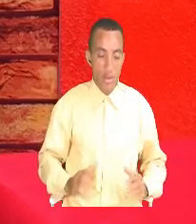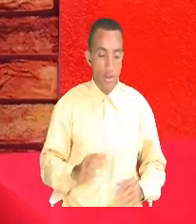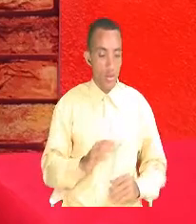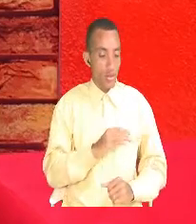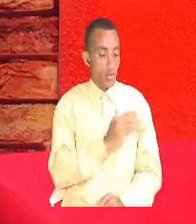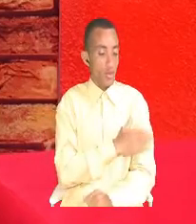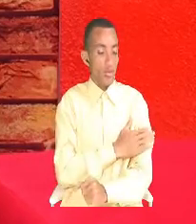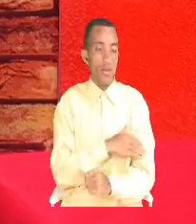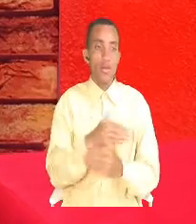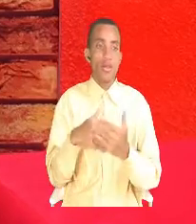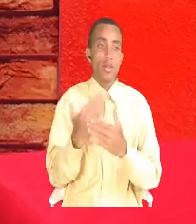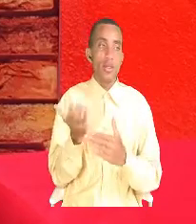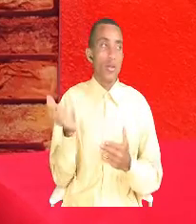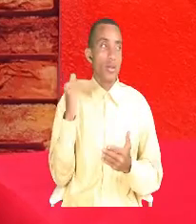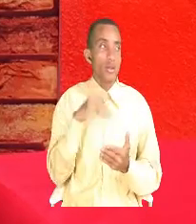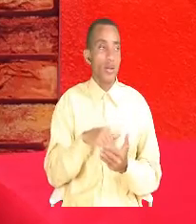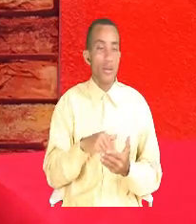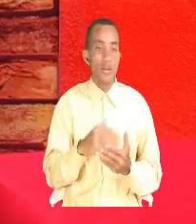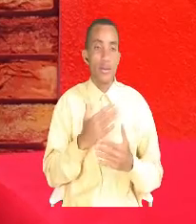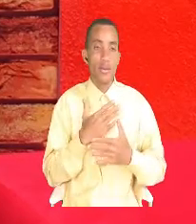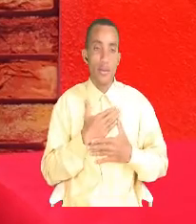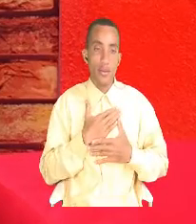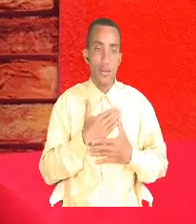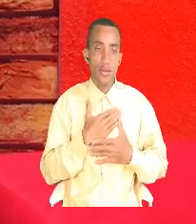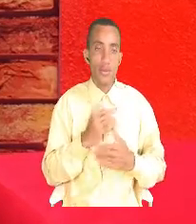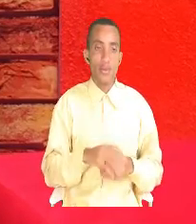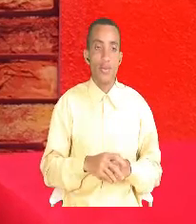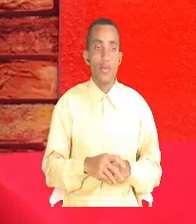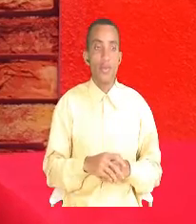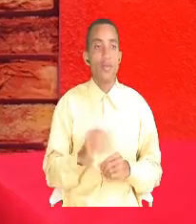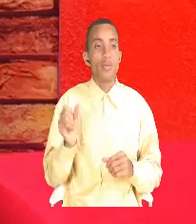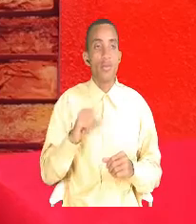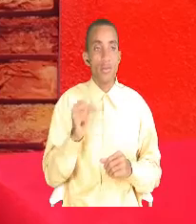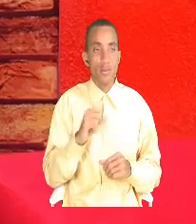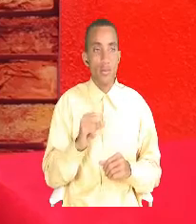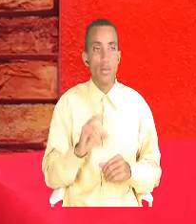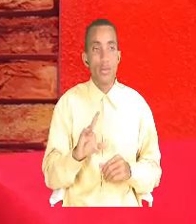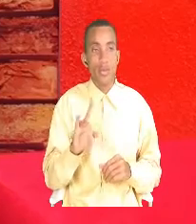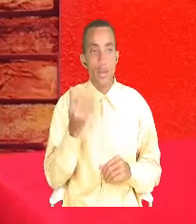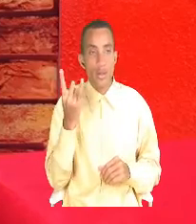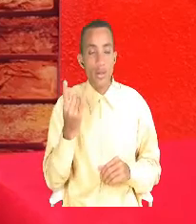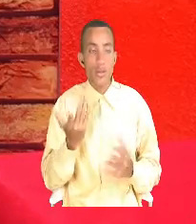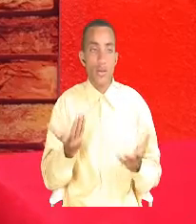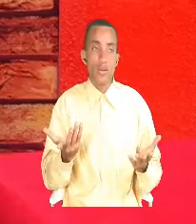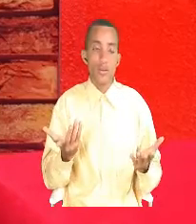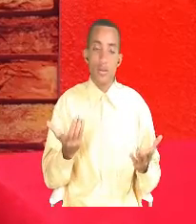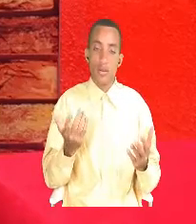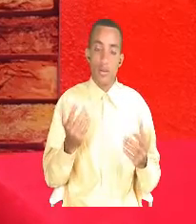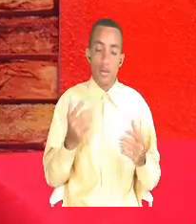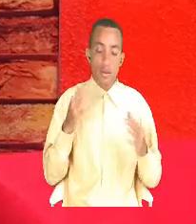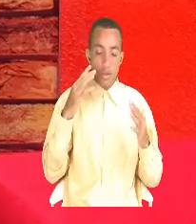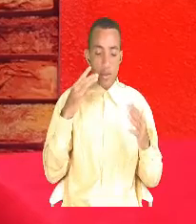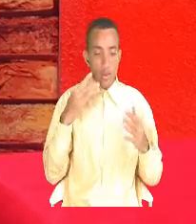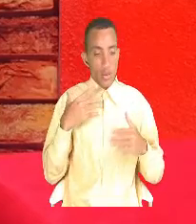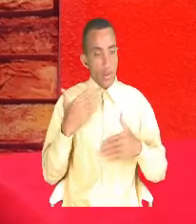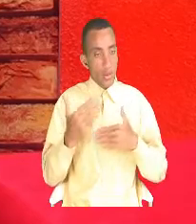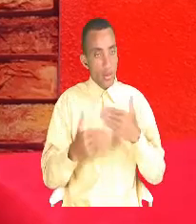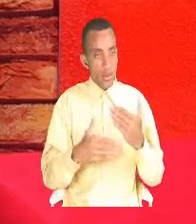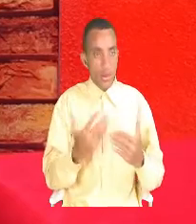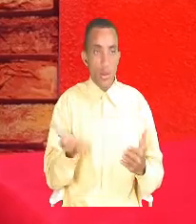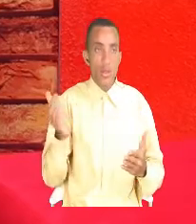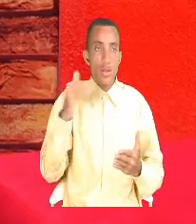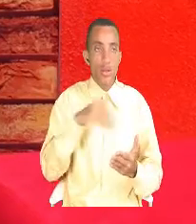a empezar, de los problemas, pues sí, nos ocasionan de pronto una degeneración física, pero no, al día siguiente hay que